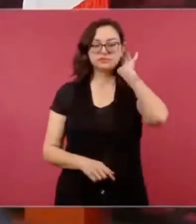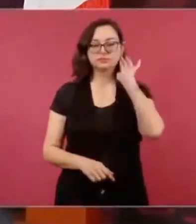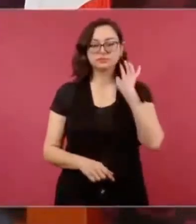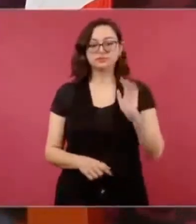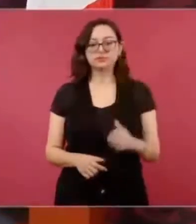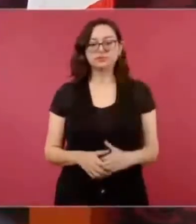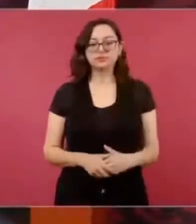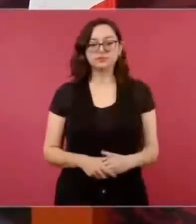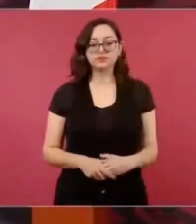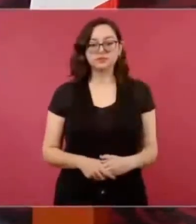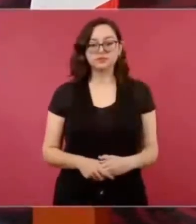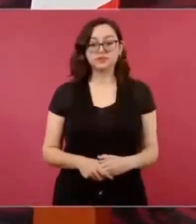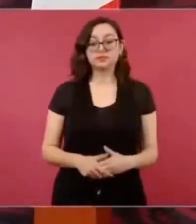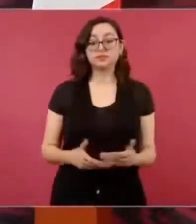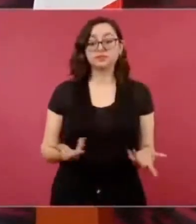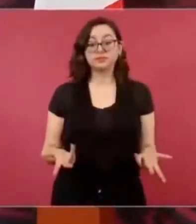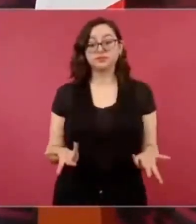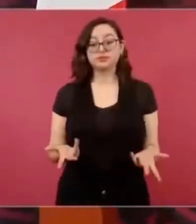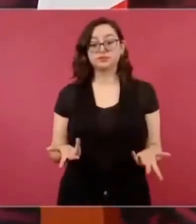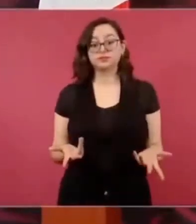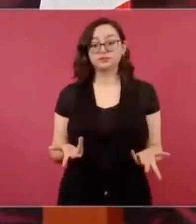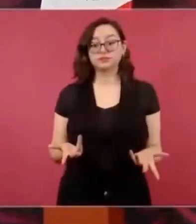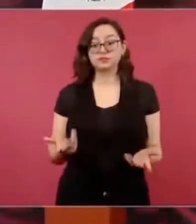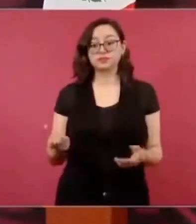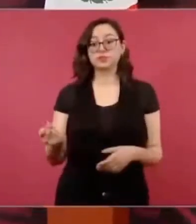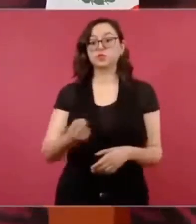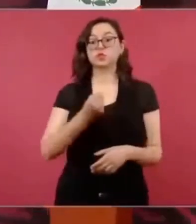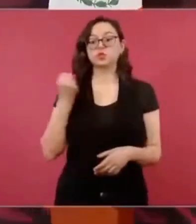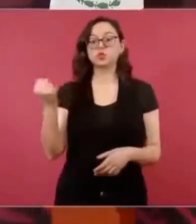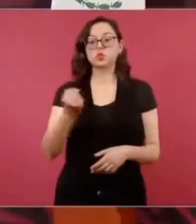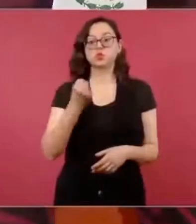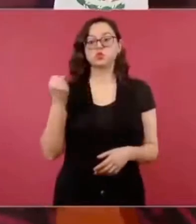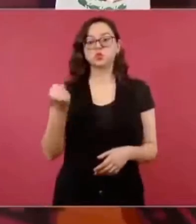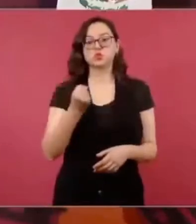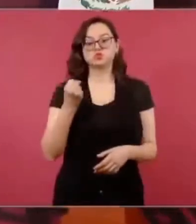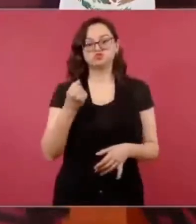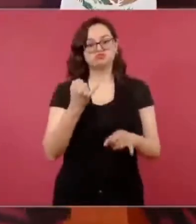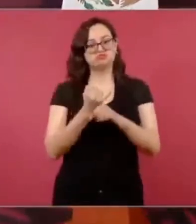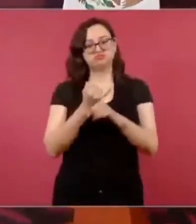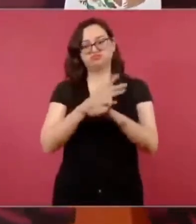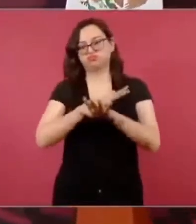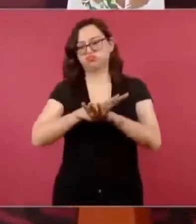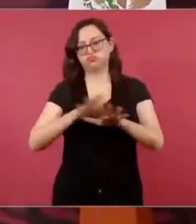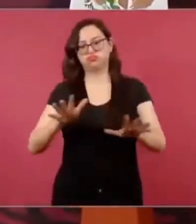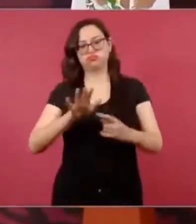Entonces, afortunadamente, pues tenemos toda la información.